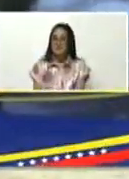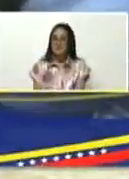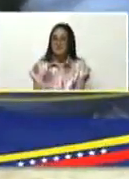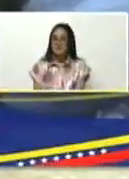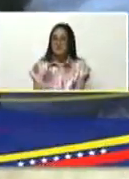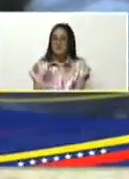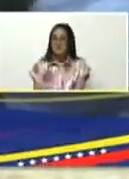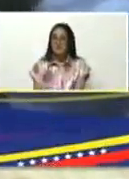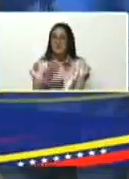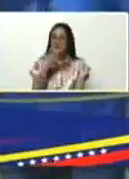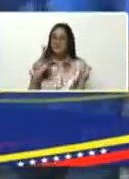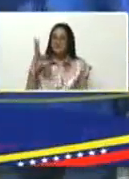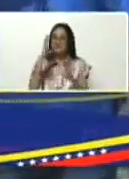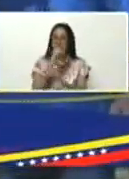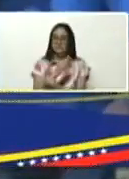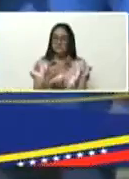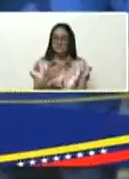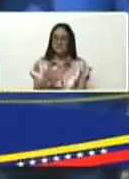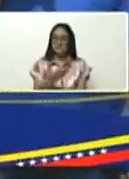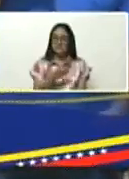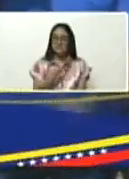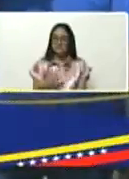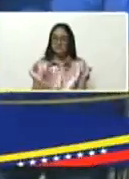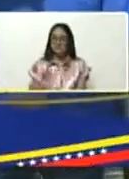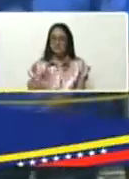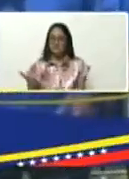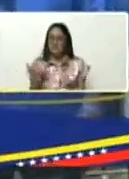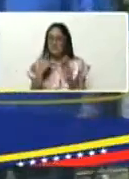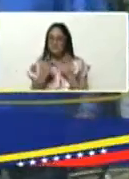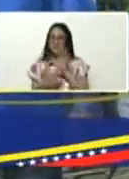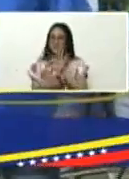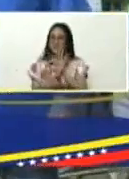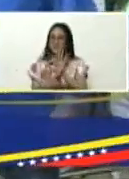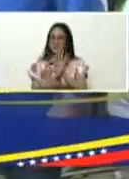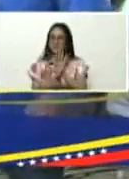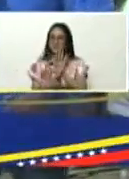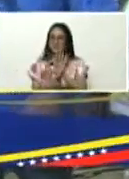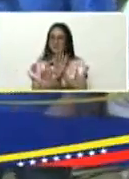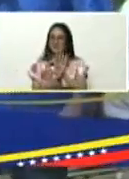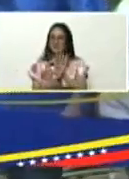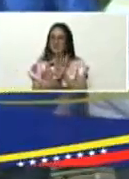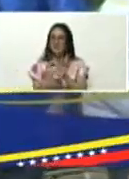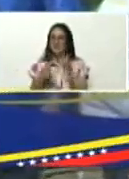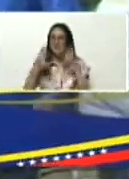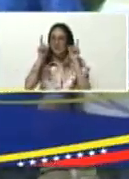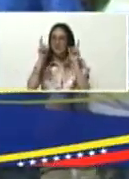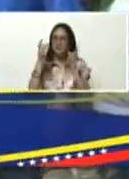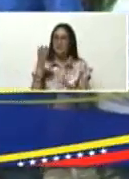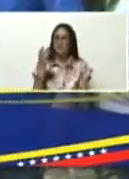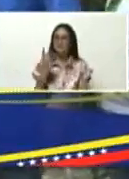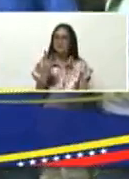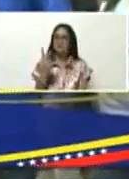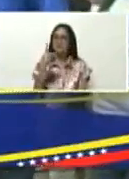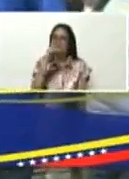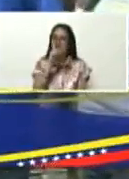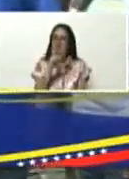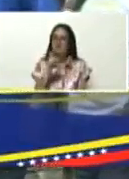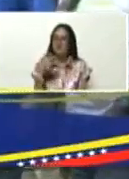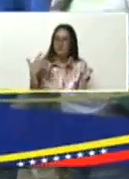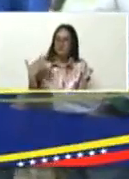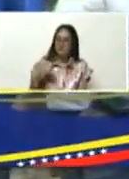buenas noches, señor presidente. Aquí le presentamos la ganadería de 32 años de